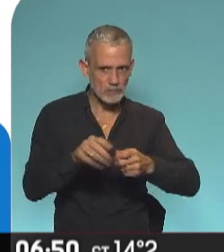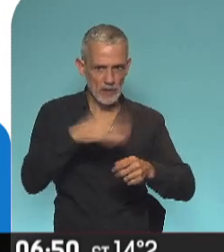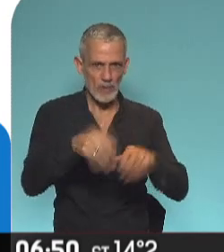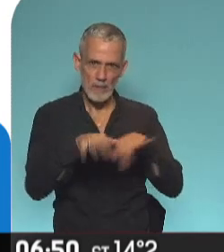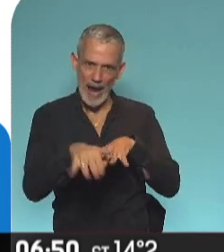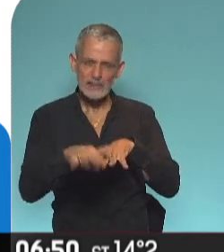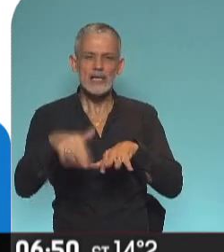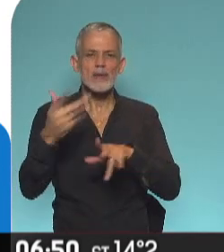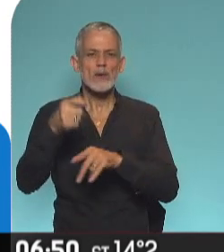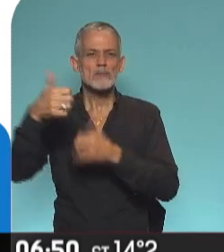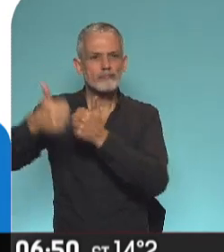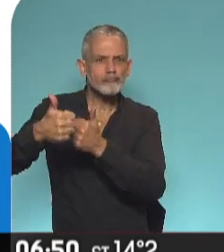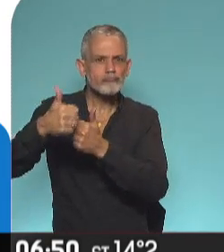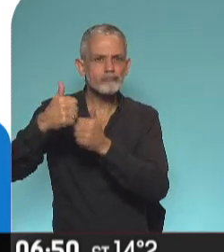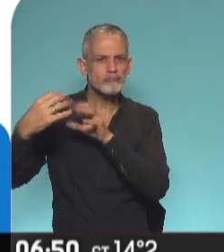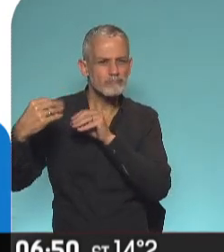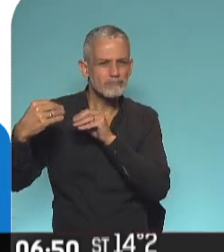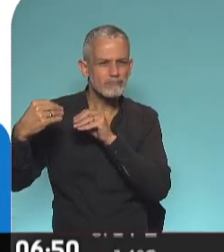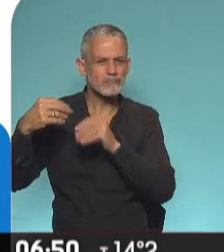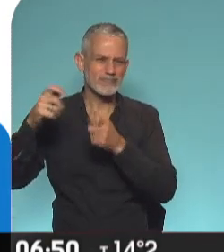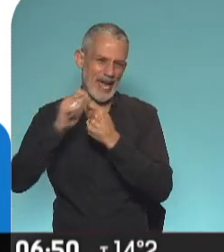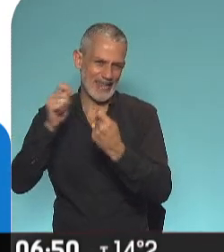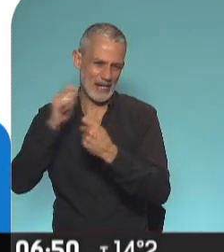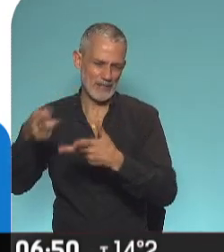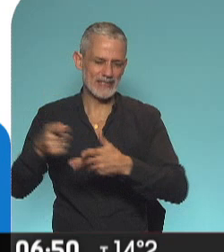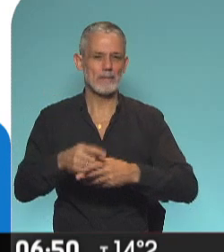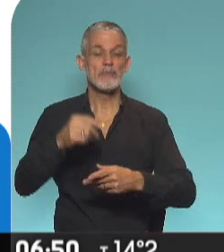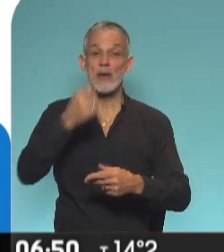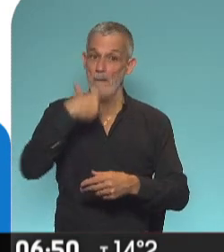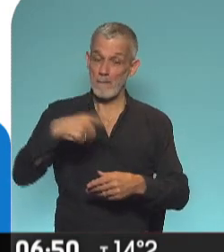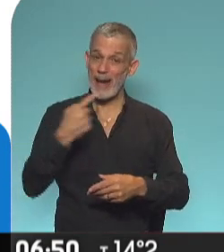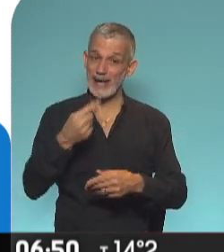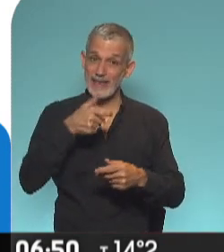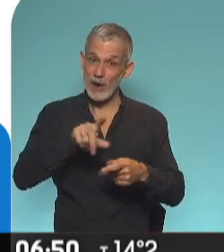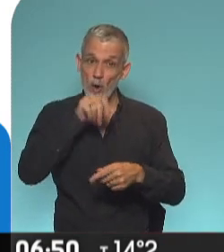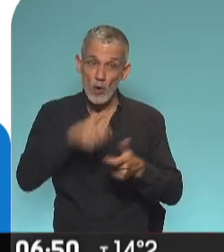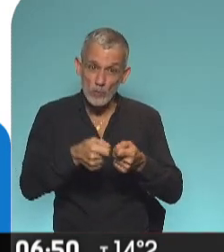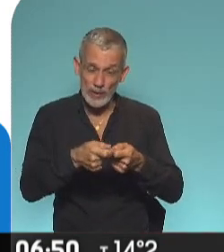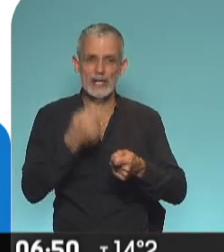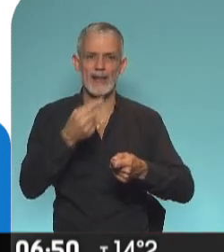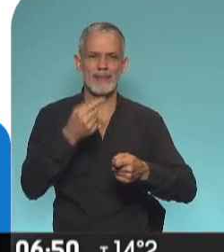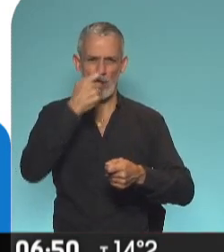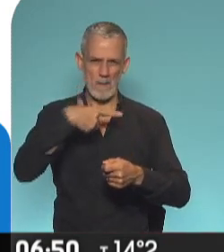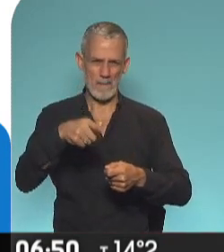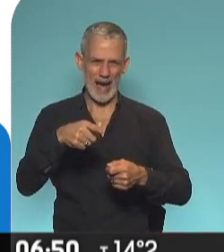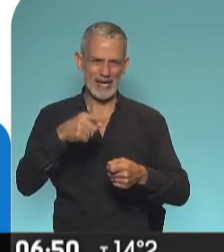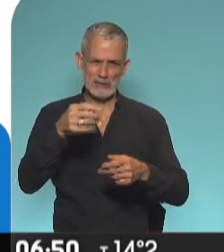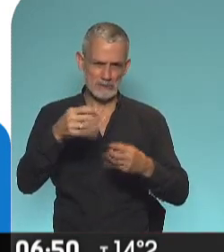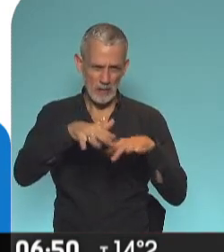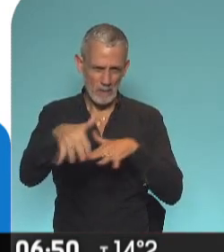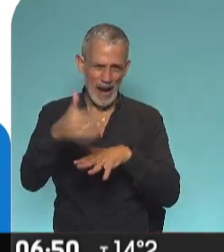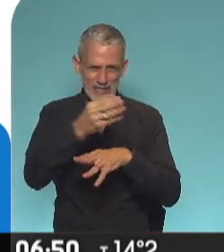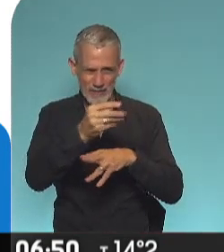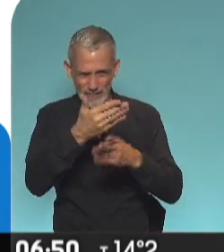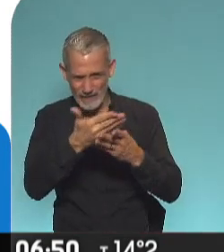luego entrevista a Morales Solá. Exactamente. Dijo Mauricio Macri a través de su cuenta de Twitter, casi en el final